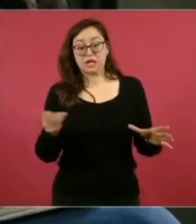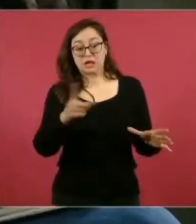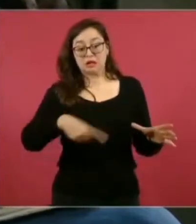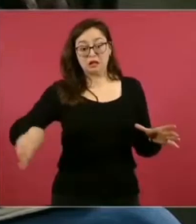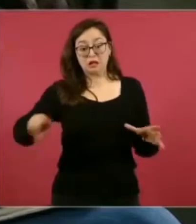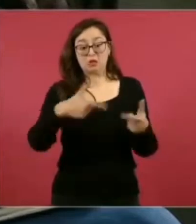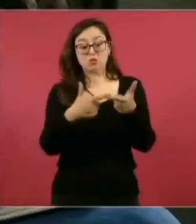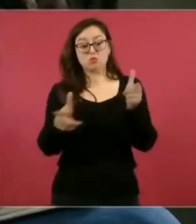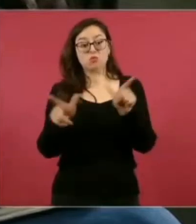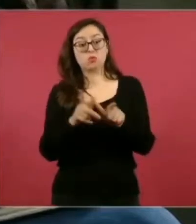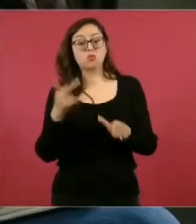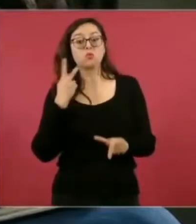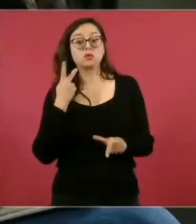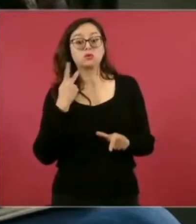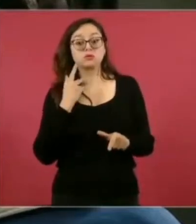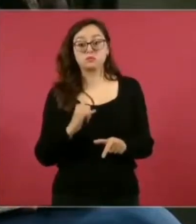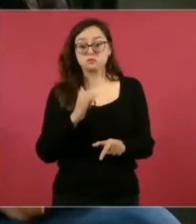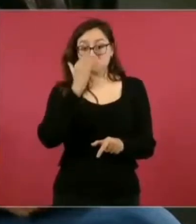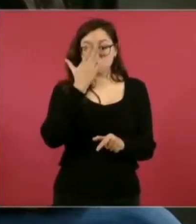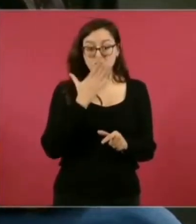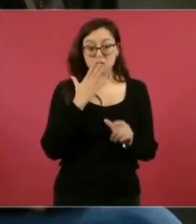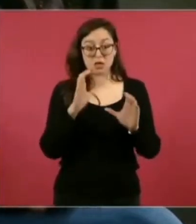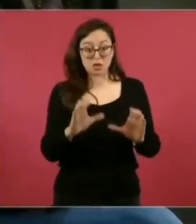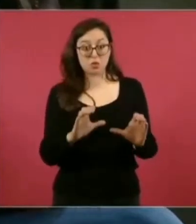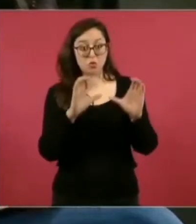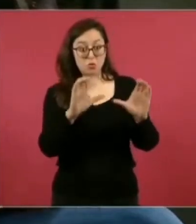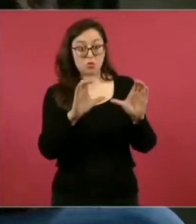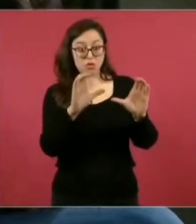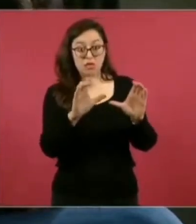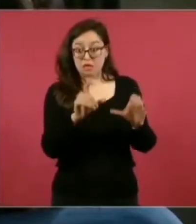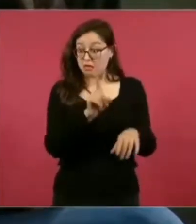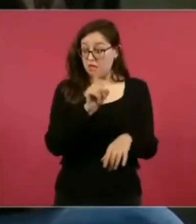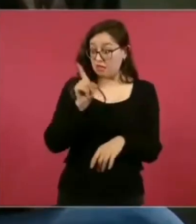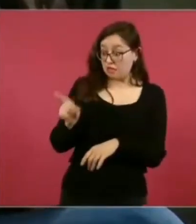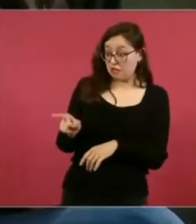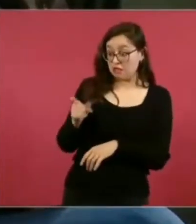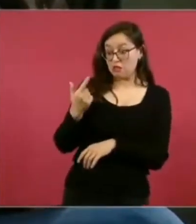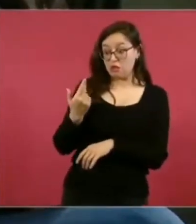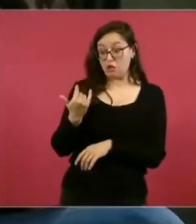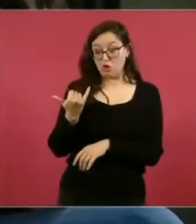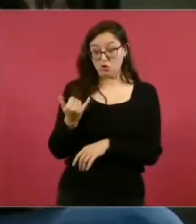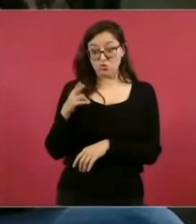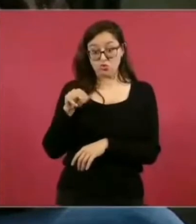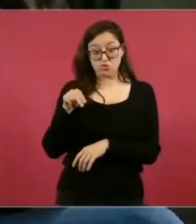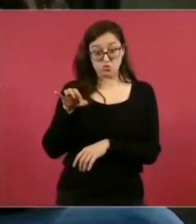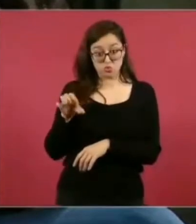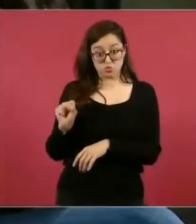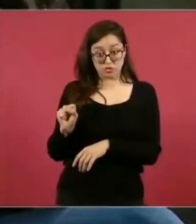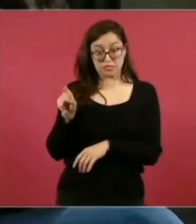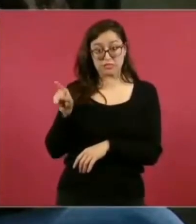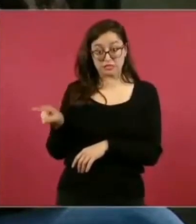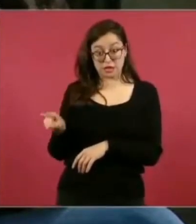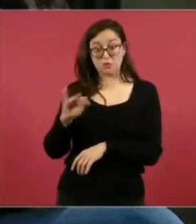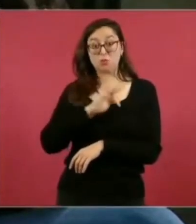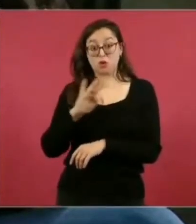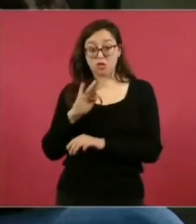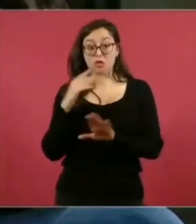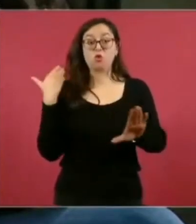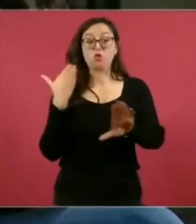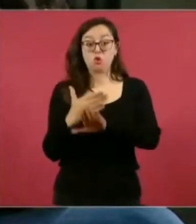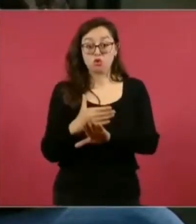movimiento, porque Miguel Ángel Yunes Linares era un personaje que sí podía dañar al